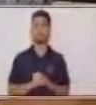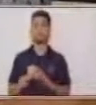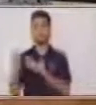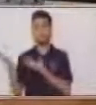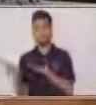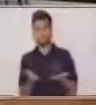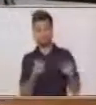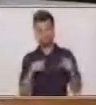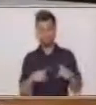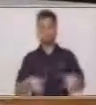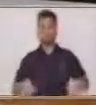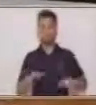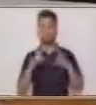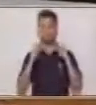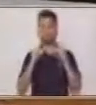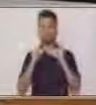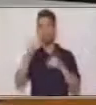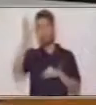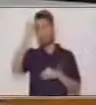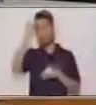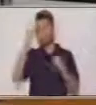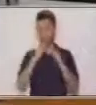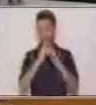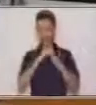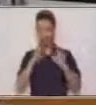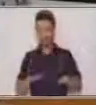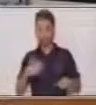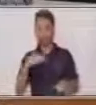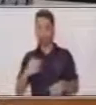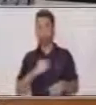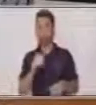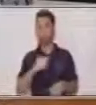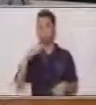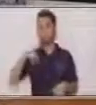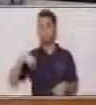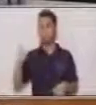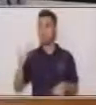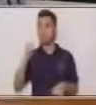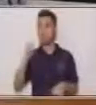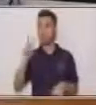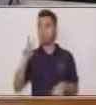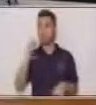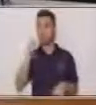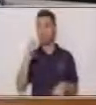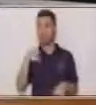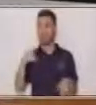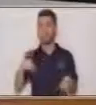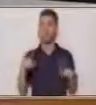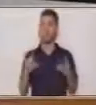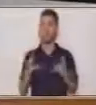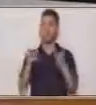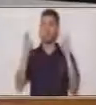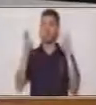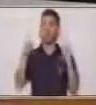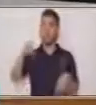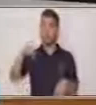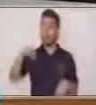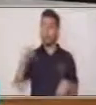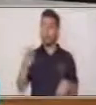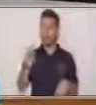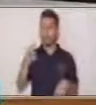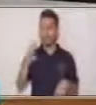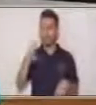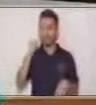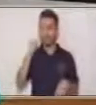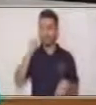Bienvenidos a este espacio educativo Aprendo en Casa. Soy Mauri Alvarado y en esta oportunidad desarrollaré el tema del perímetro en el triángulo,